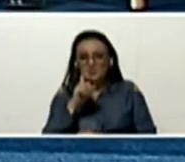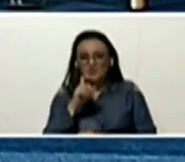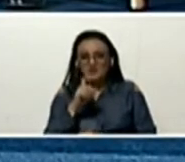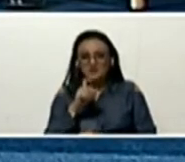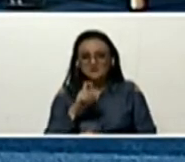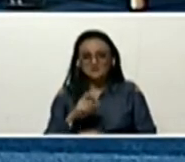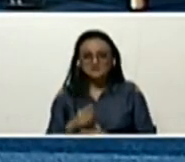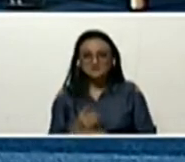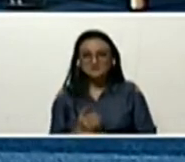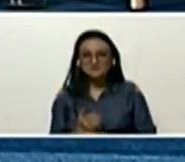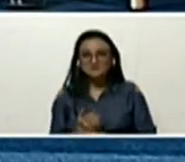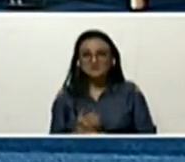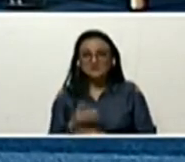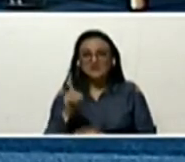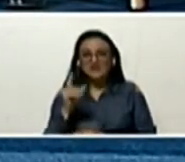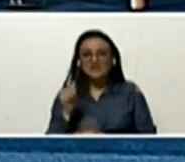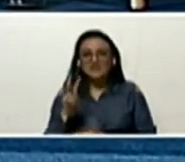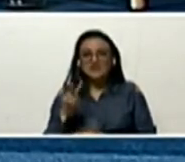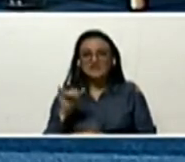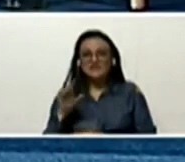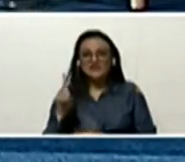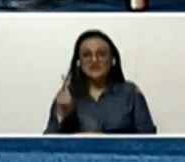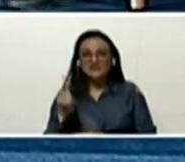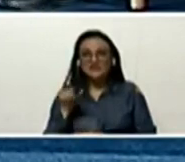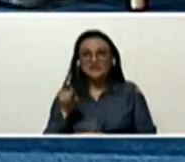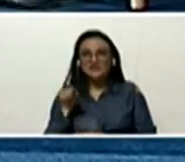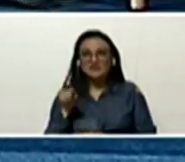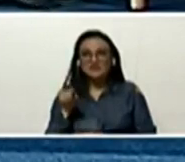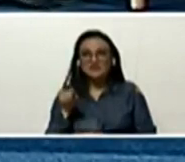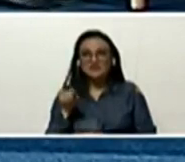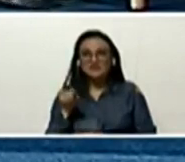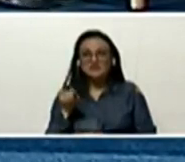¿ah? David Gómez Rodríguez. David,